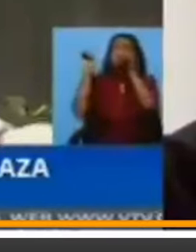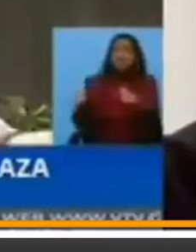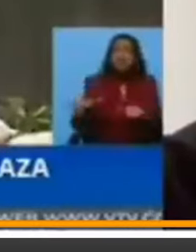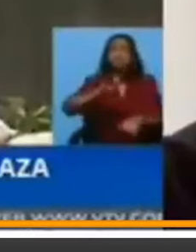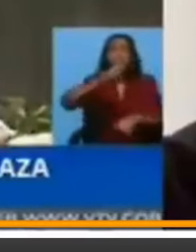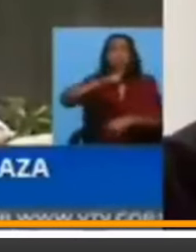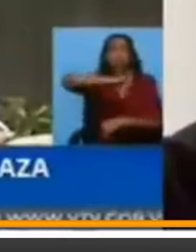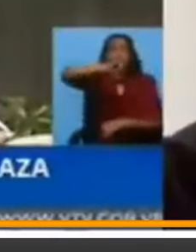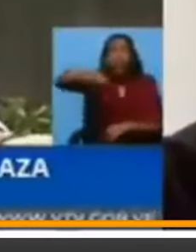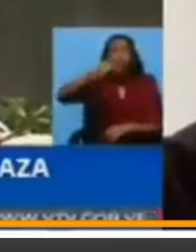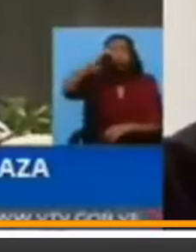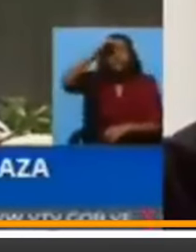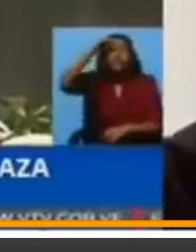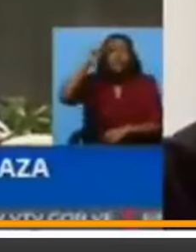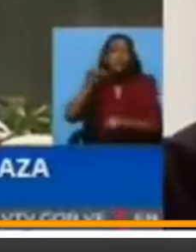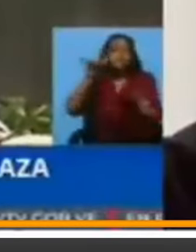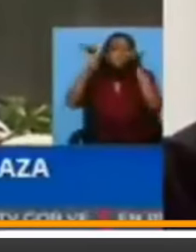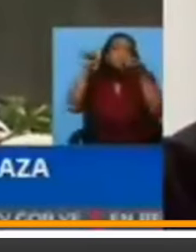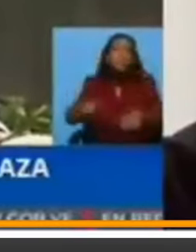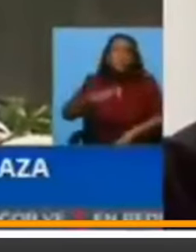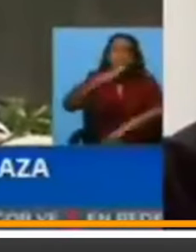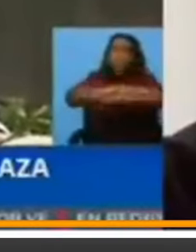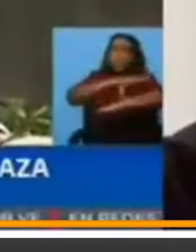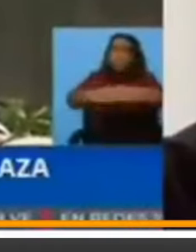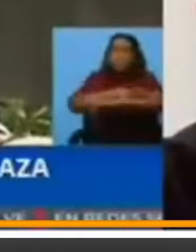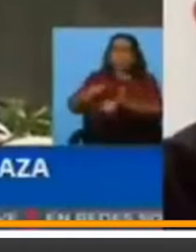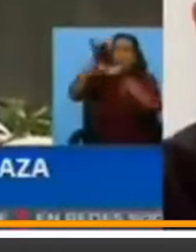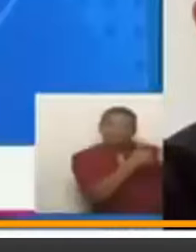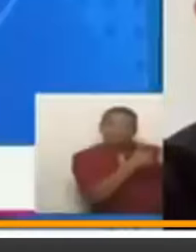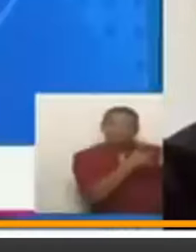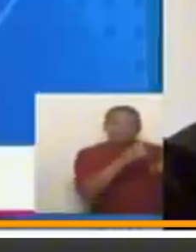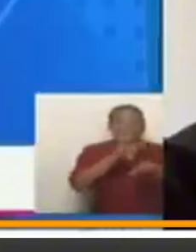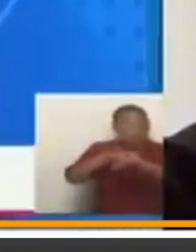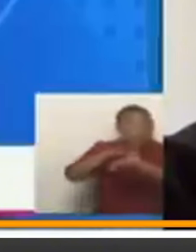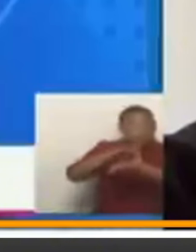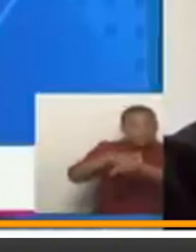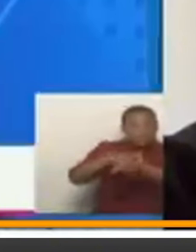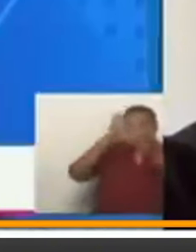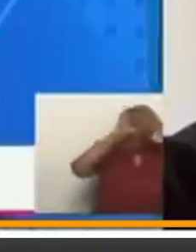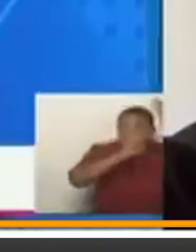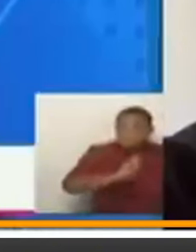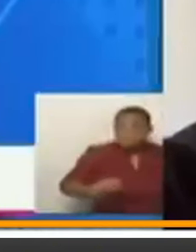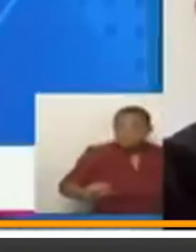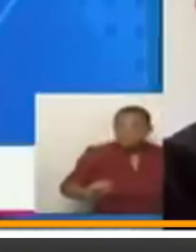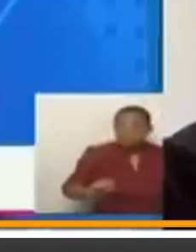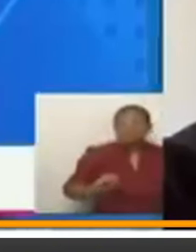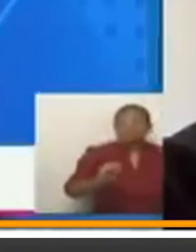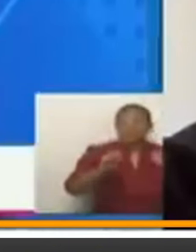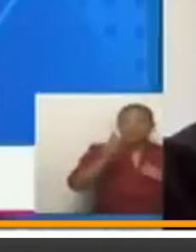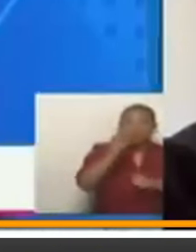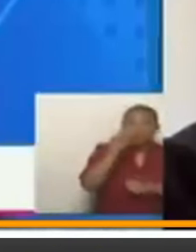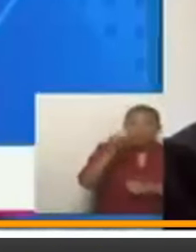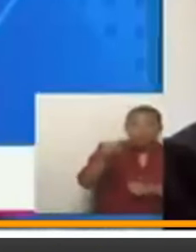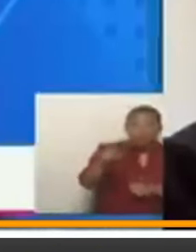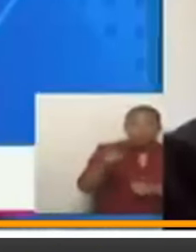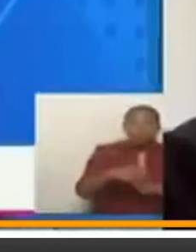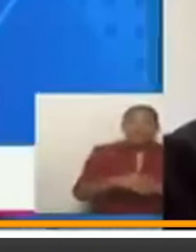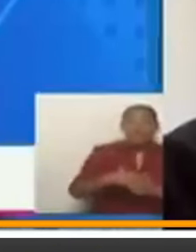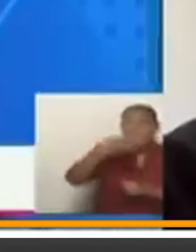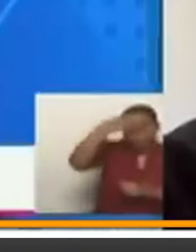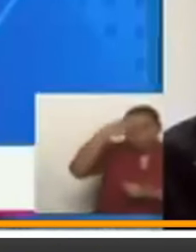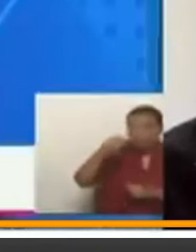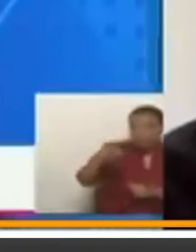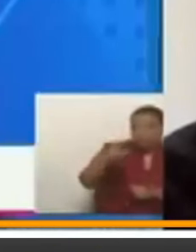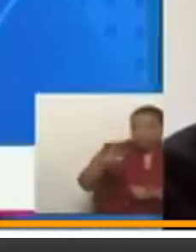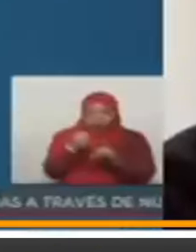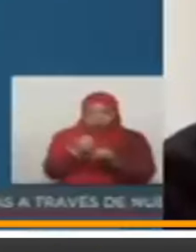proceso de depuración en las instituciones públicas donde hemos estado recibiendo denuncias de diferentes ministerios, como por ejemplo